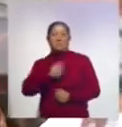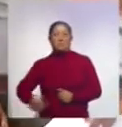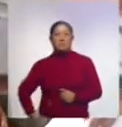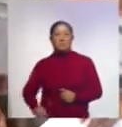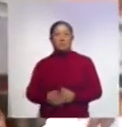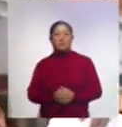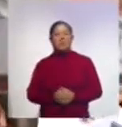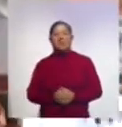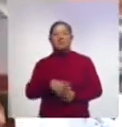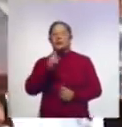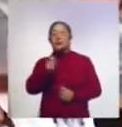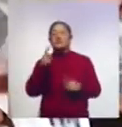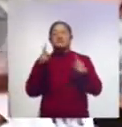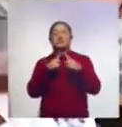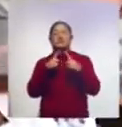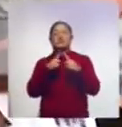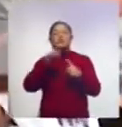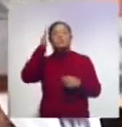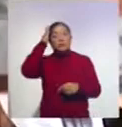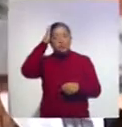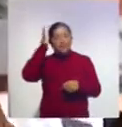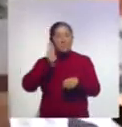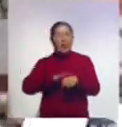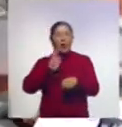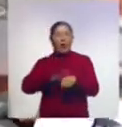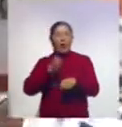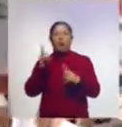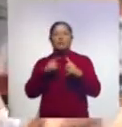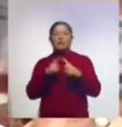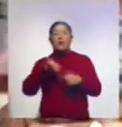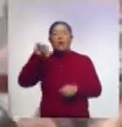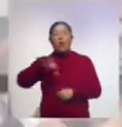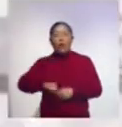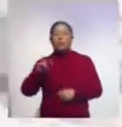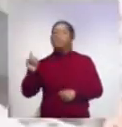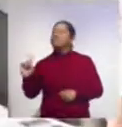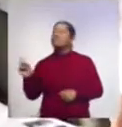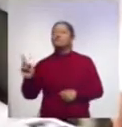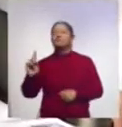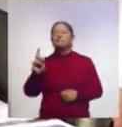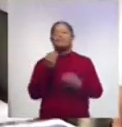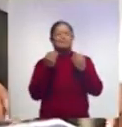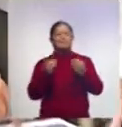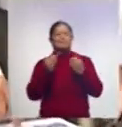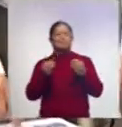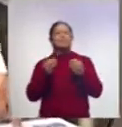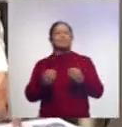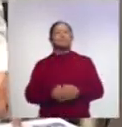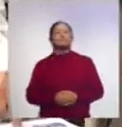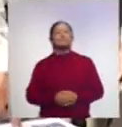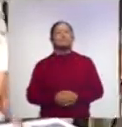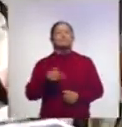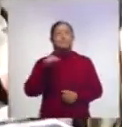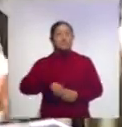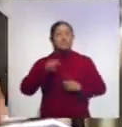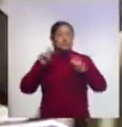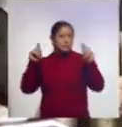los templos principalmente. Hoy hemos estado recorriendo varios de ellos en la región. En el caso de Tlaxcala,